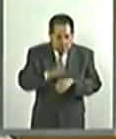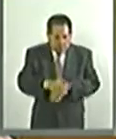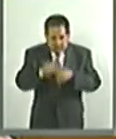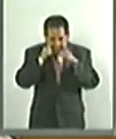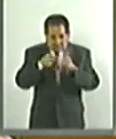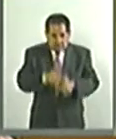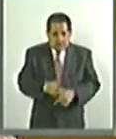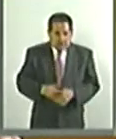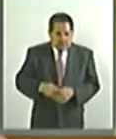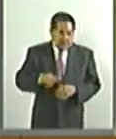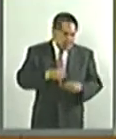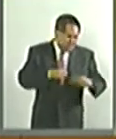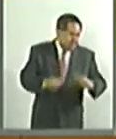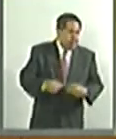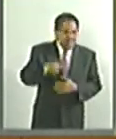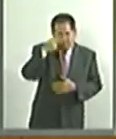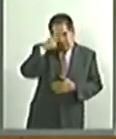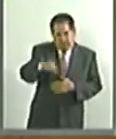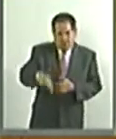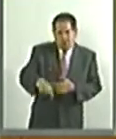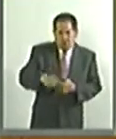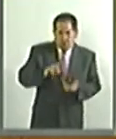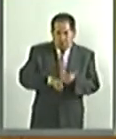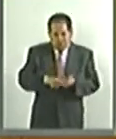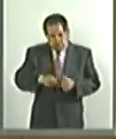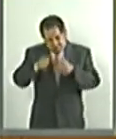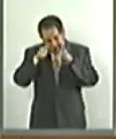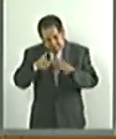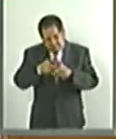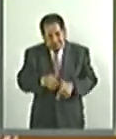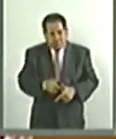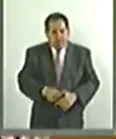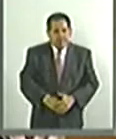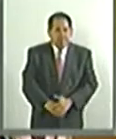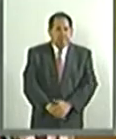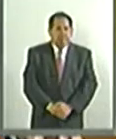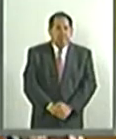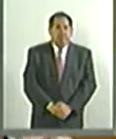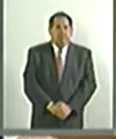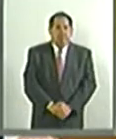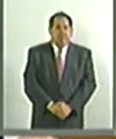México se lo merece y en ello nos empeñaremos.